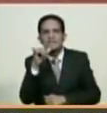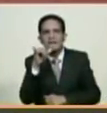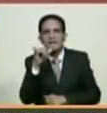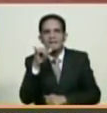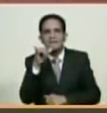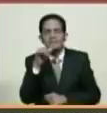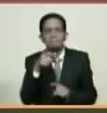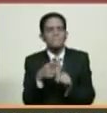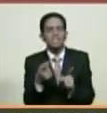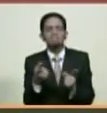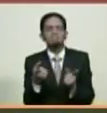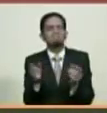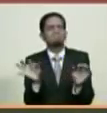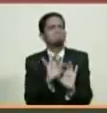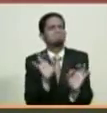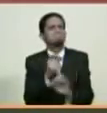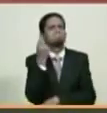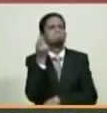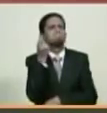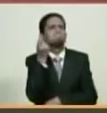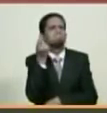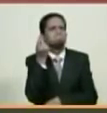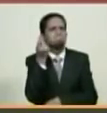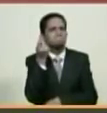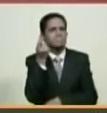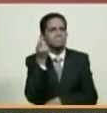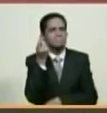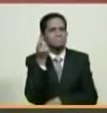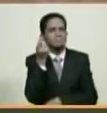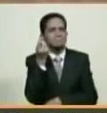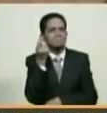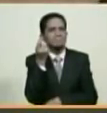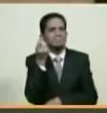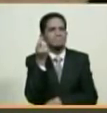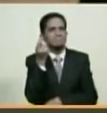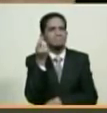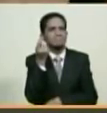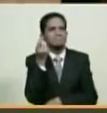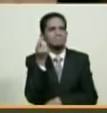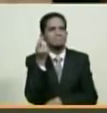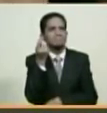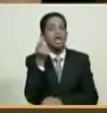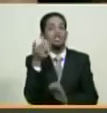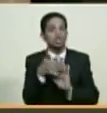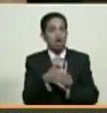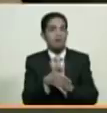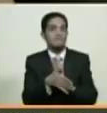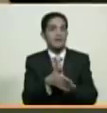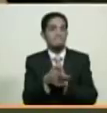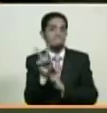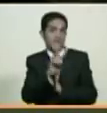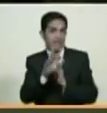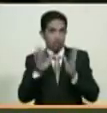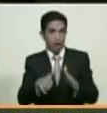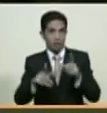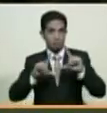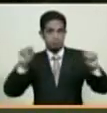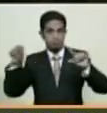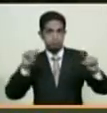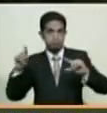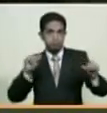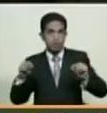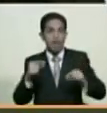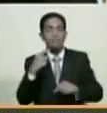Pero ninguna de esas 750 falsas noticias sobre la migración habla o ha